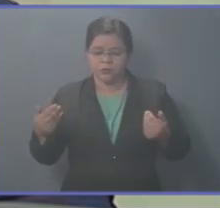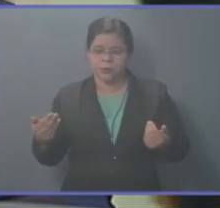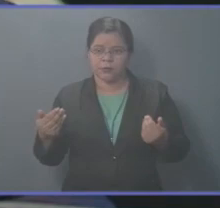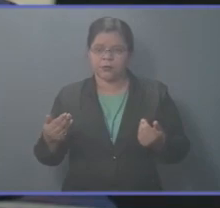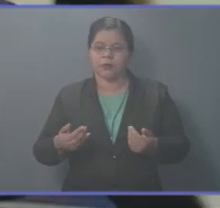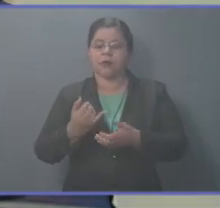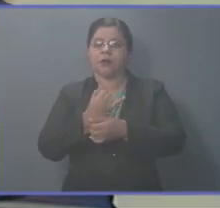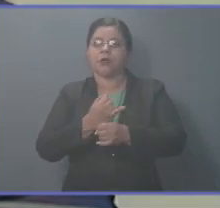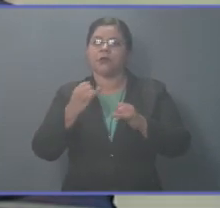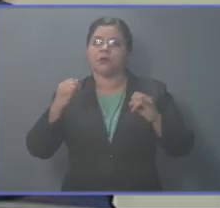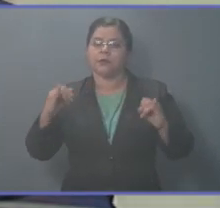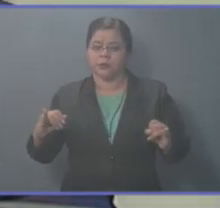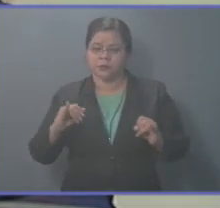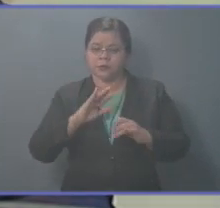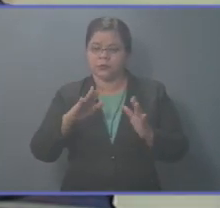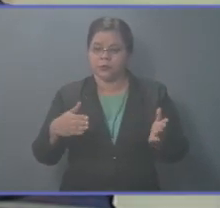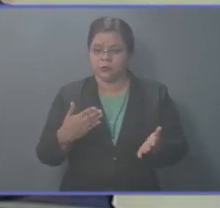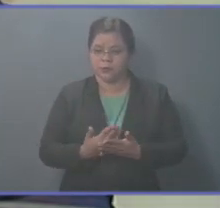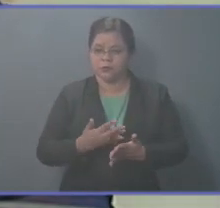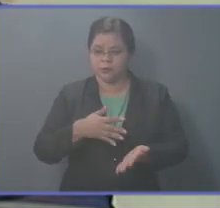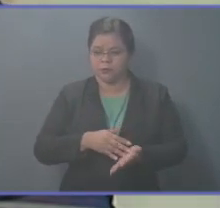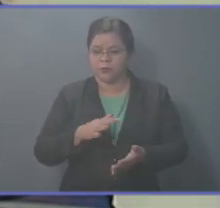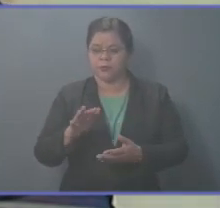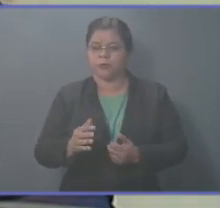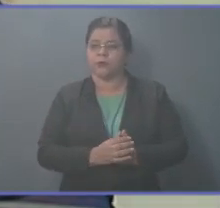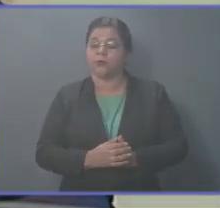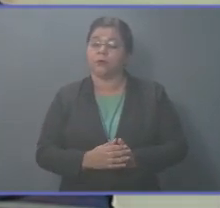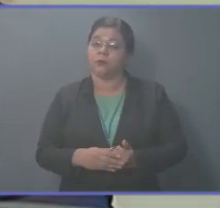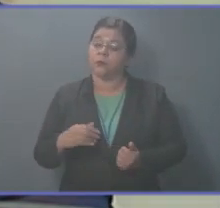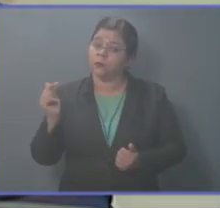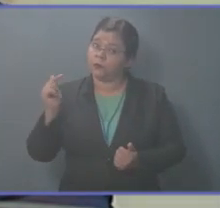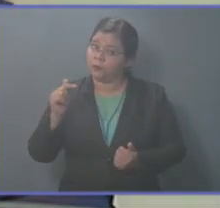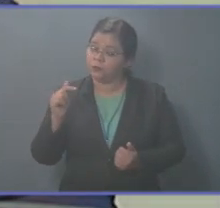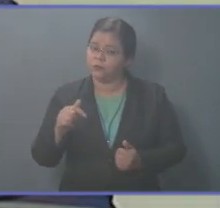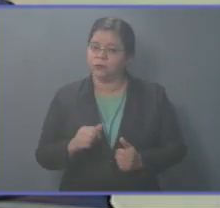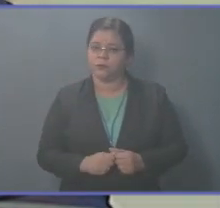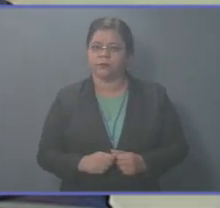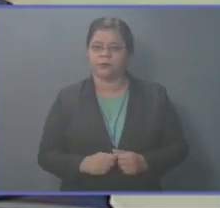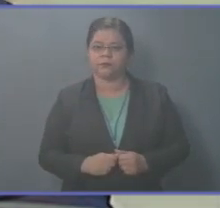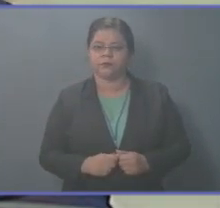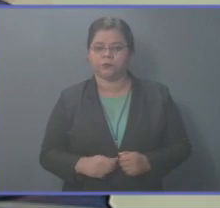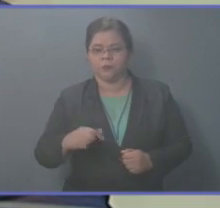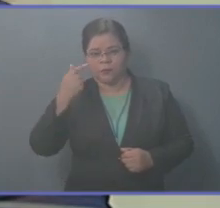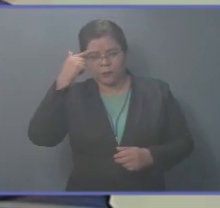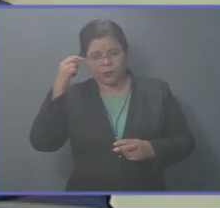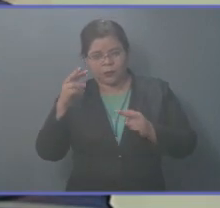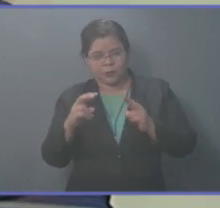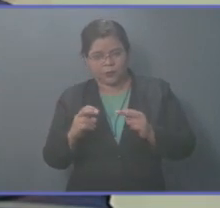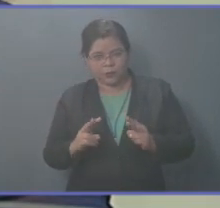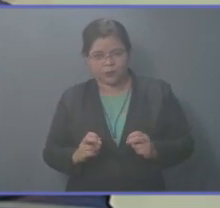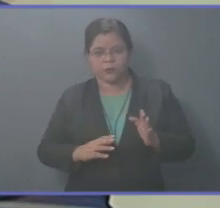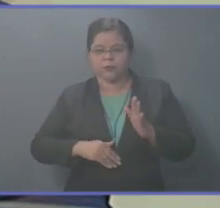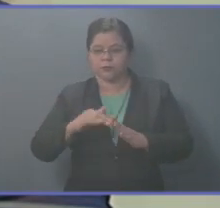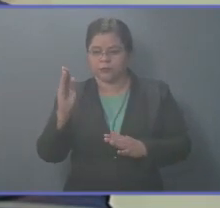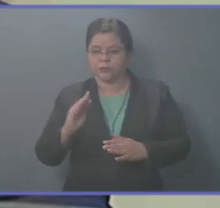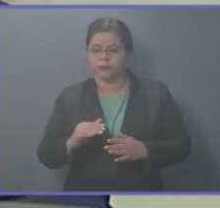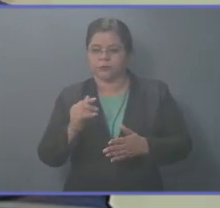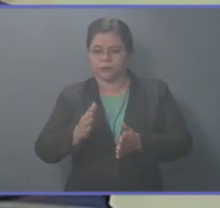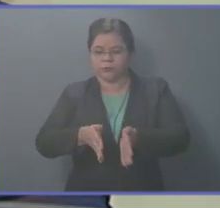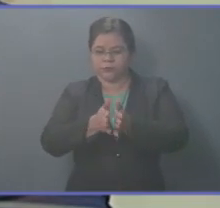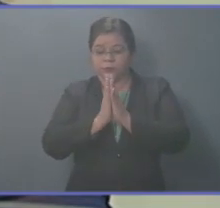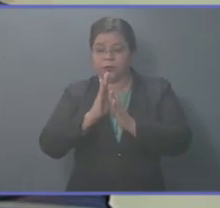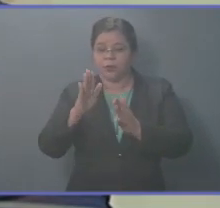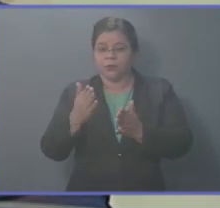e independencia de los poderes públicos. Por ello, el análisis que se haga de la petición